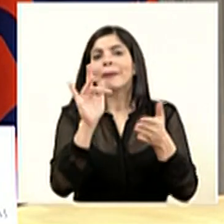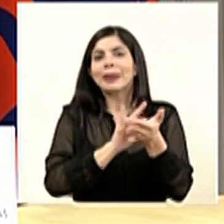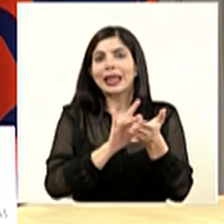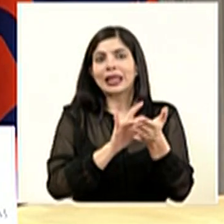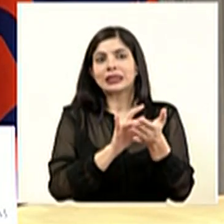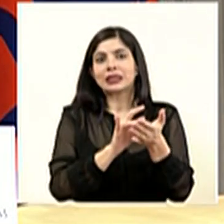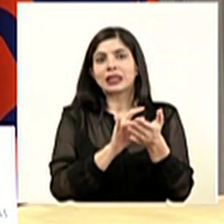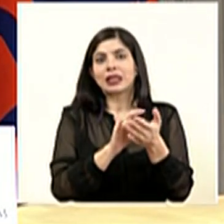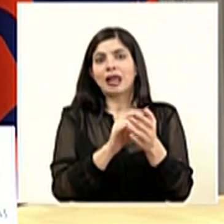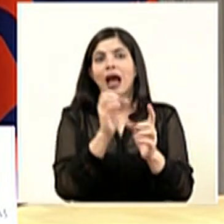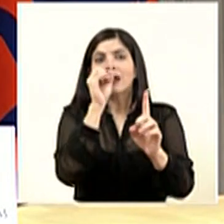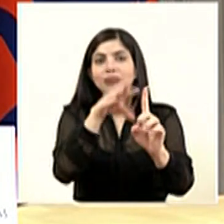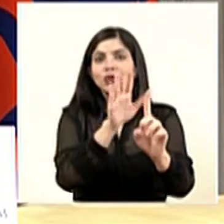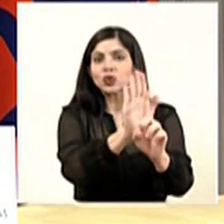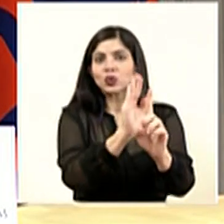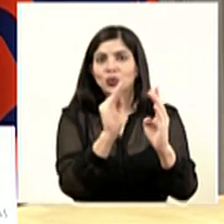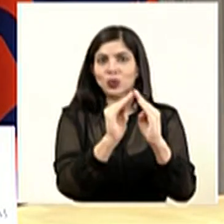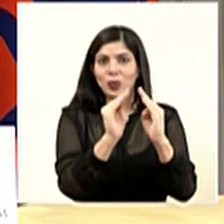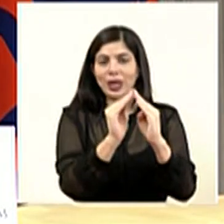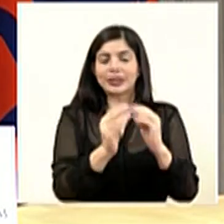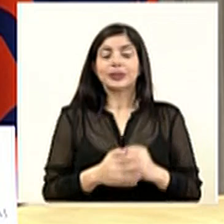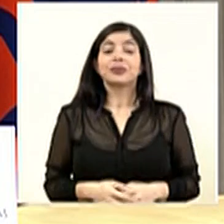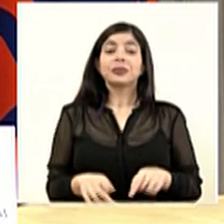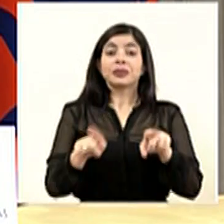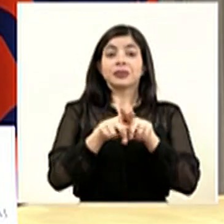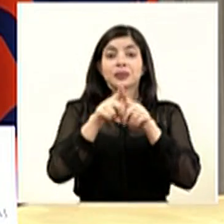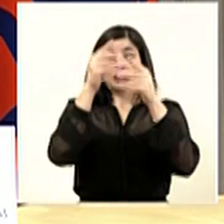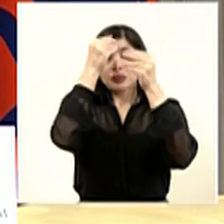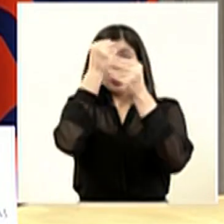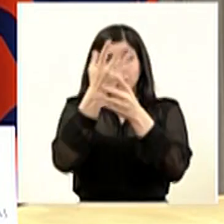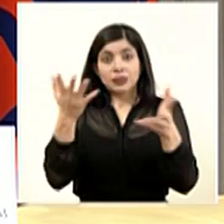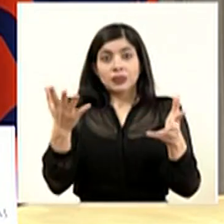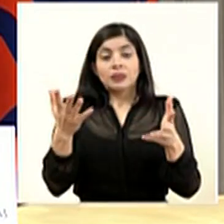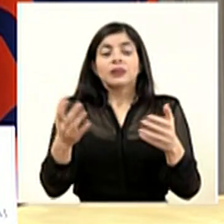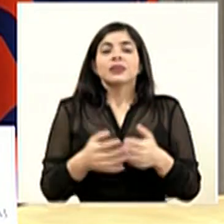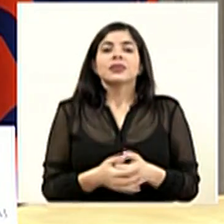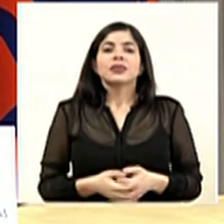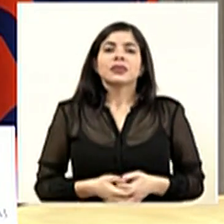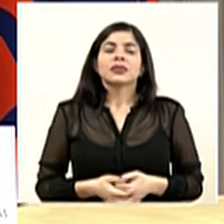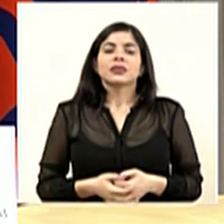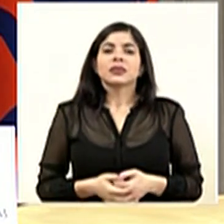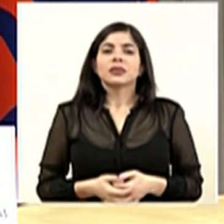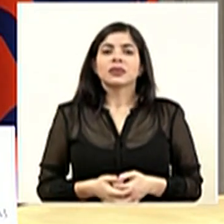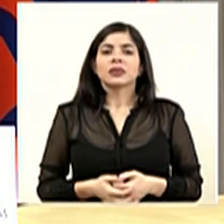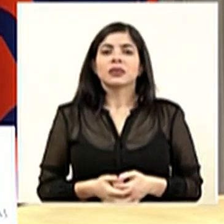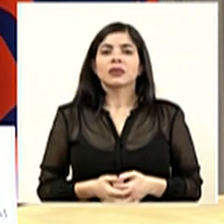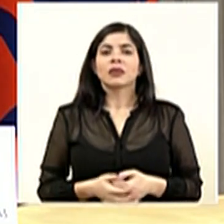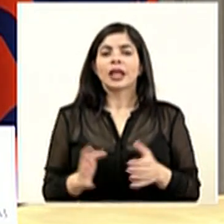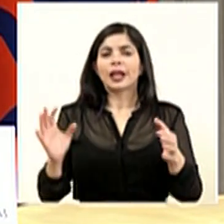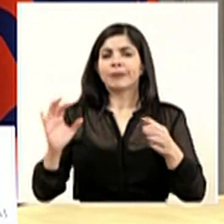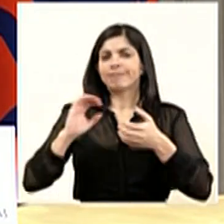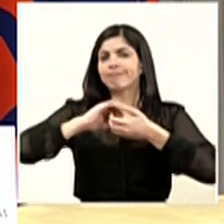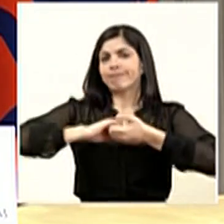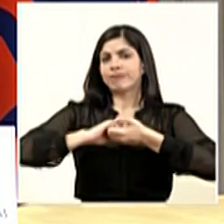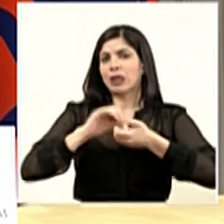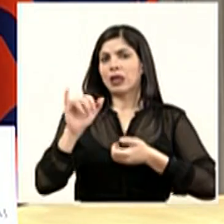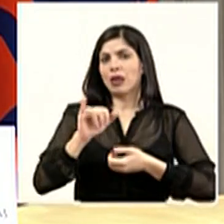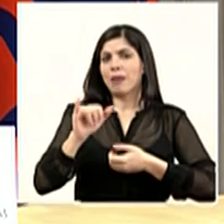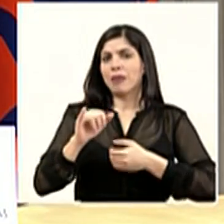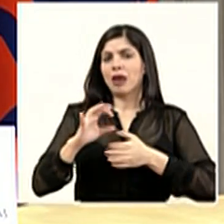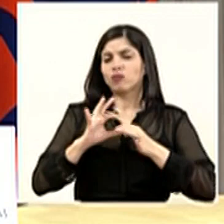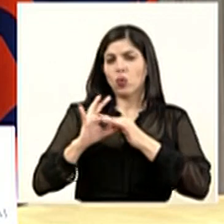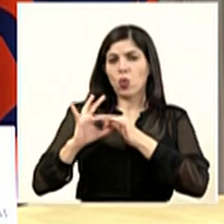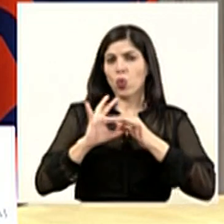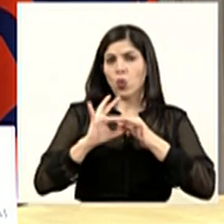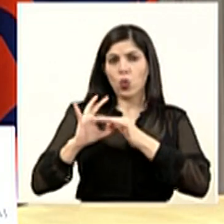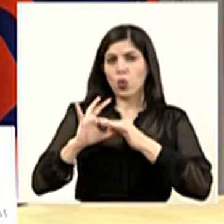en sus hogares. Anunciarles que hemos en una alianza también, en una